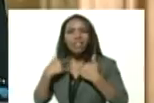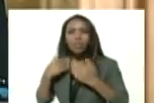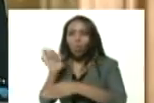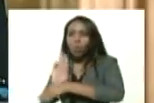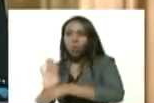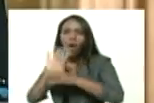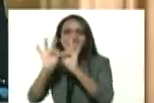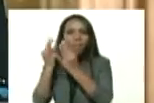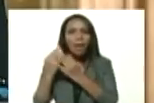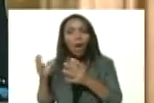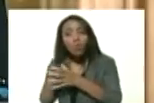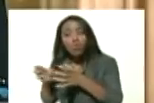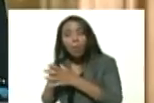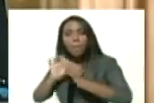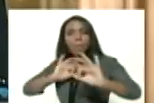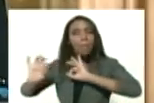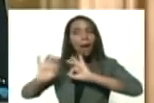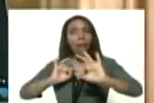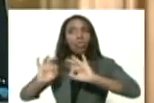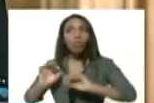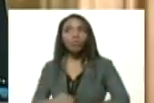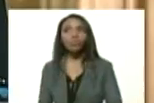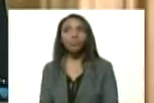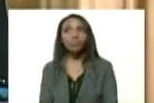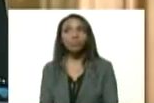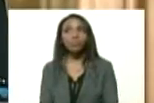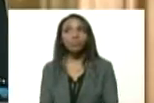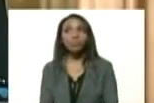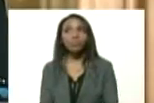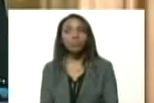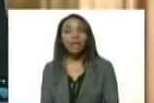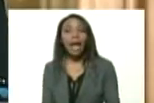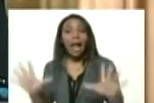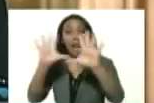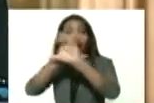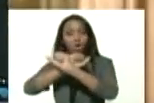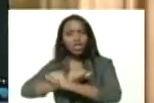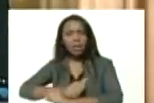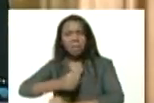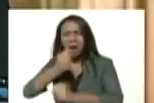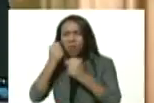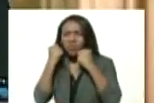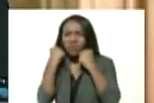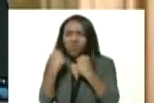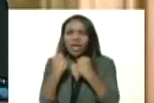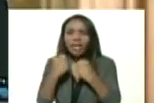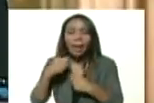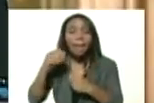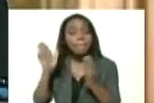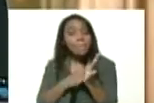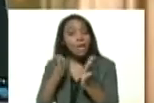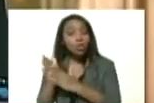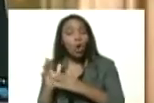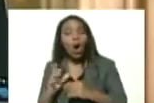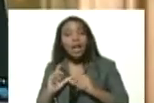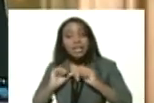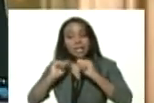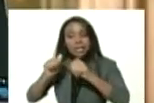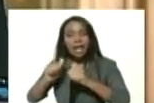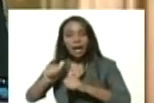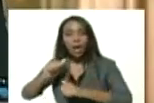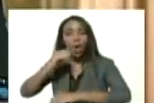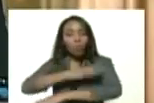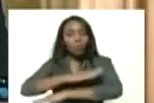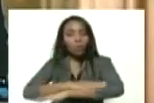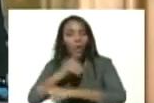y hay un grupo que estaba preparando en la noche más oscura de marzo iniciar sus movimientos hacia